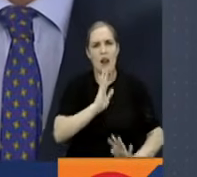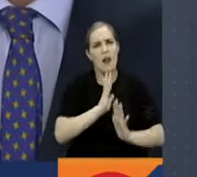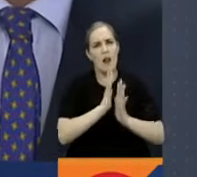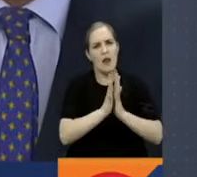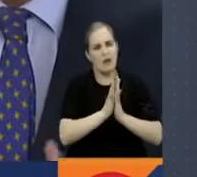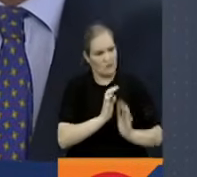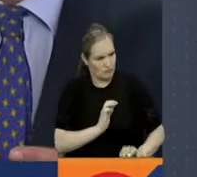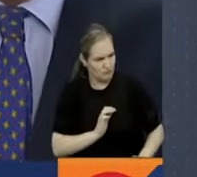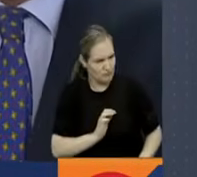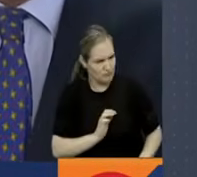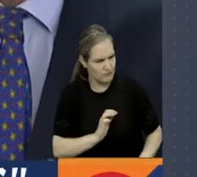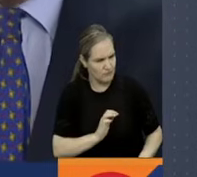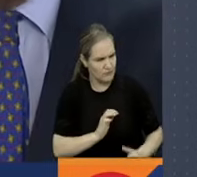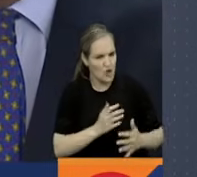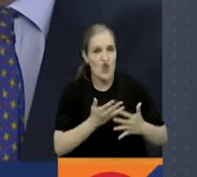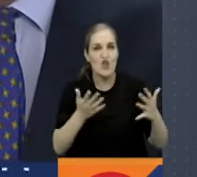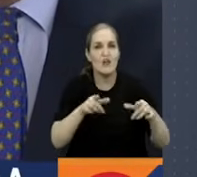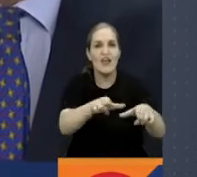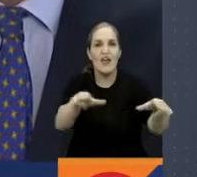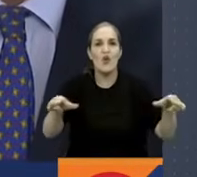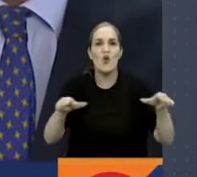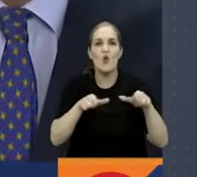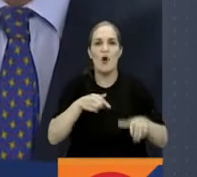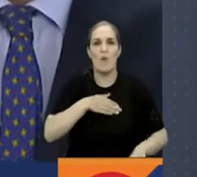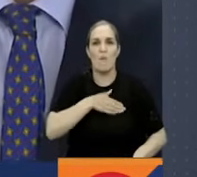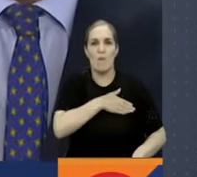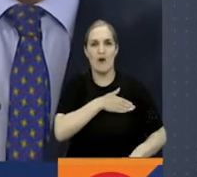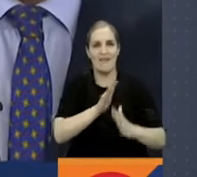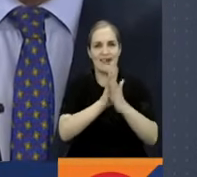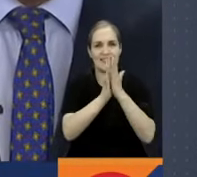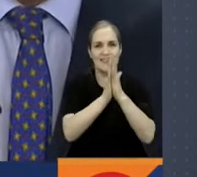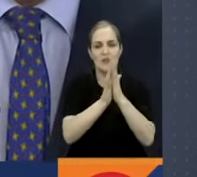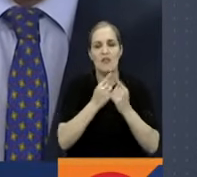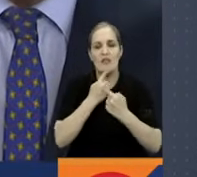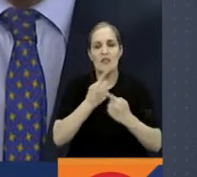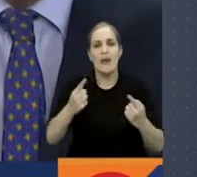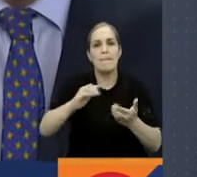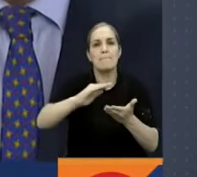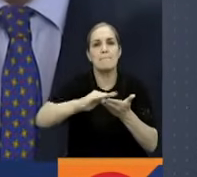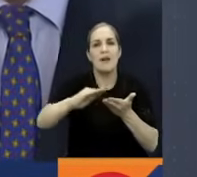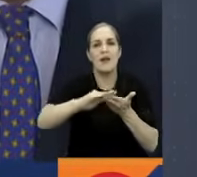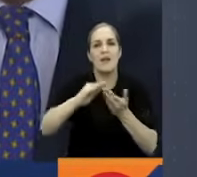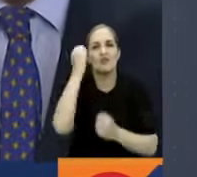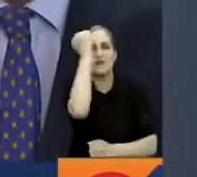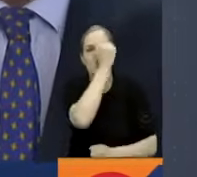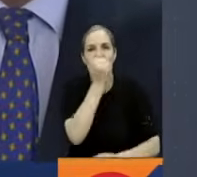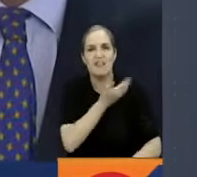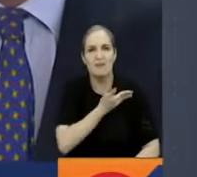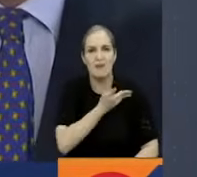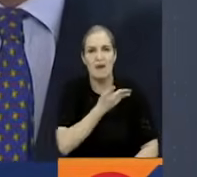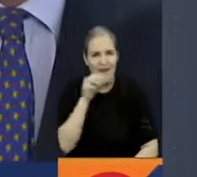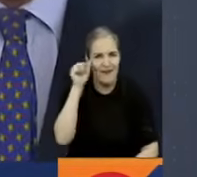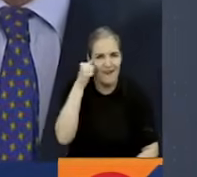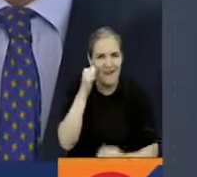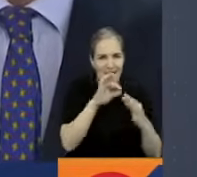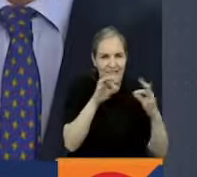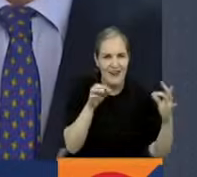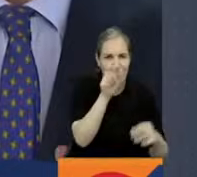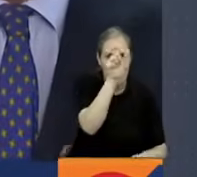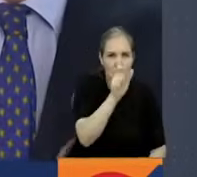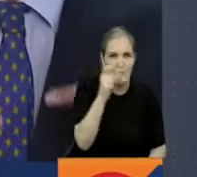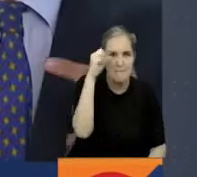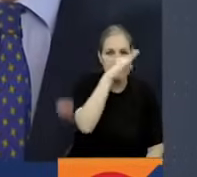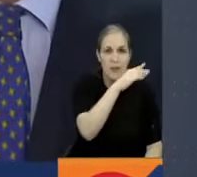de perdón a las madres de los jóvenes asesinados en Soacha. Ustedes recuerdan que allí el jefe de Estado de los colombianos habló